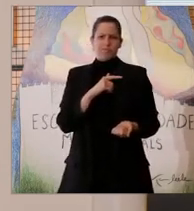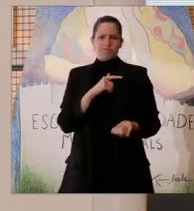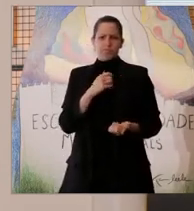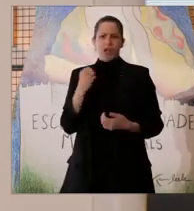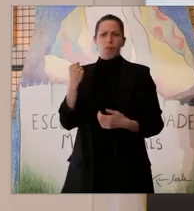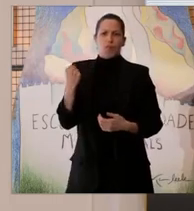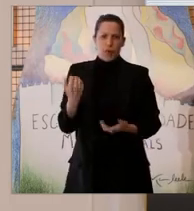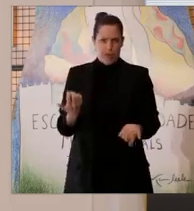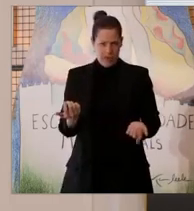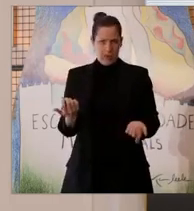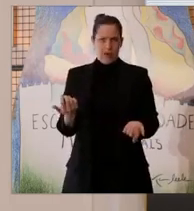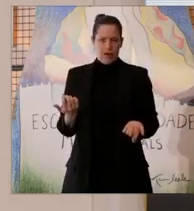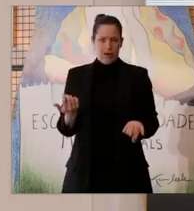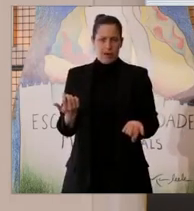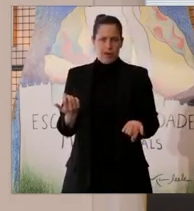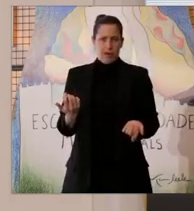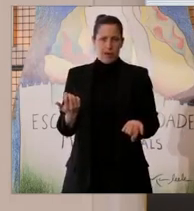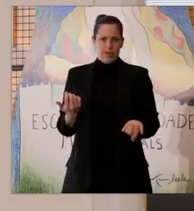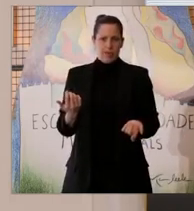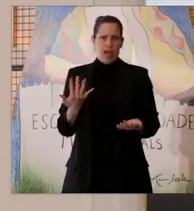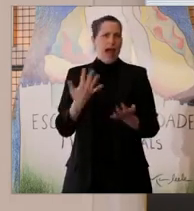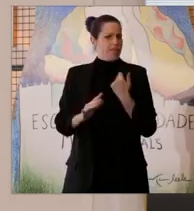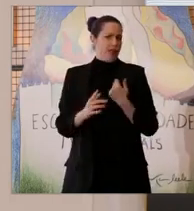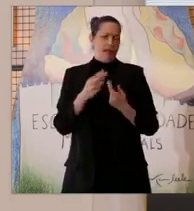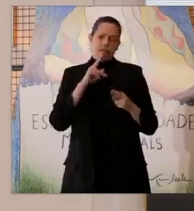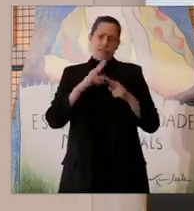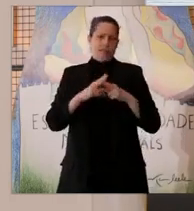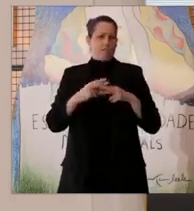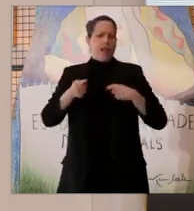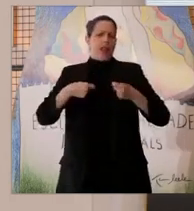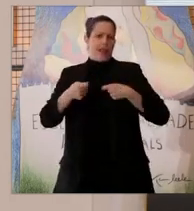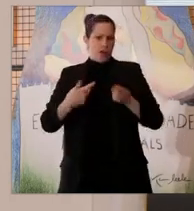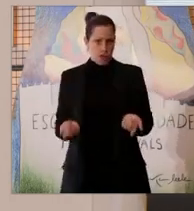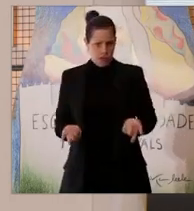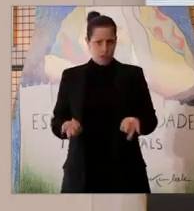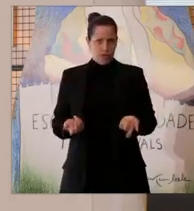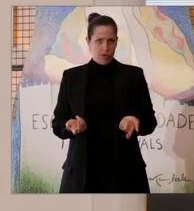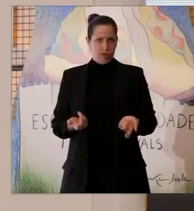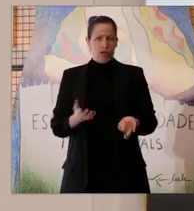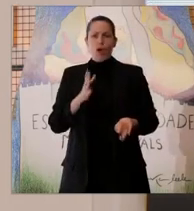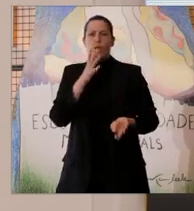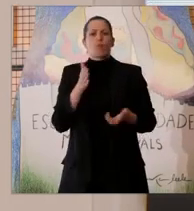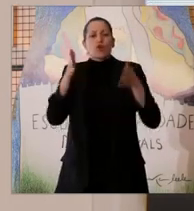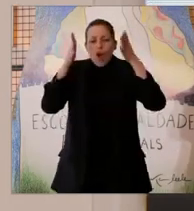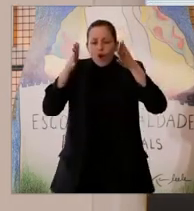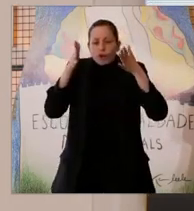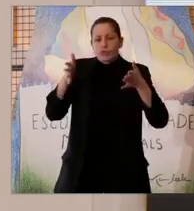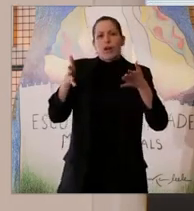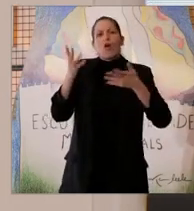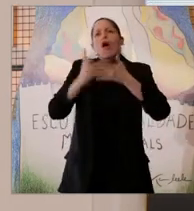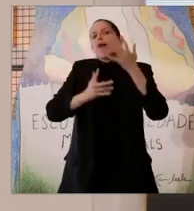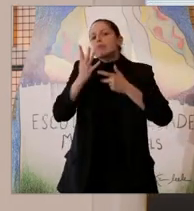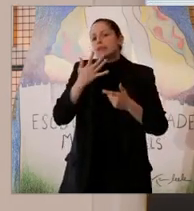sí pero el negocio es lo que prima que también pasa eso no son periodistas los que montan los que están en los consejos de administración son